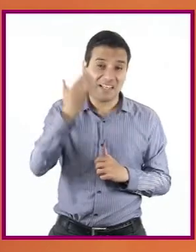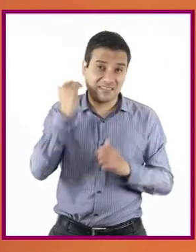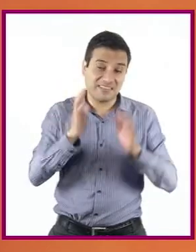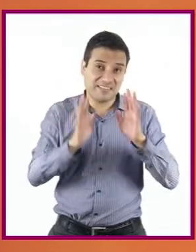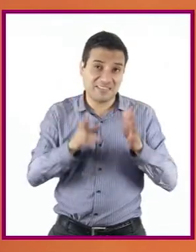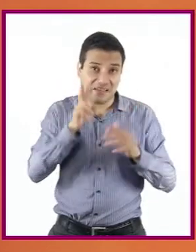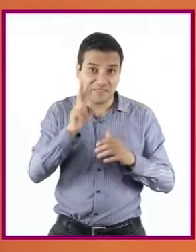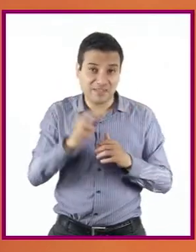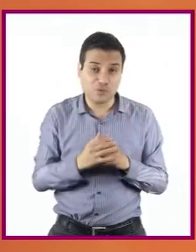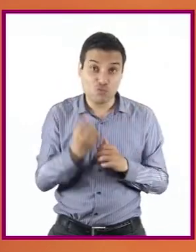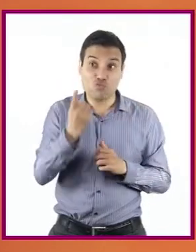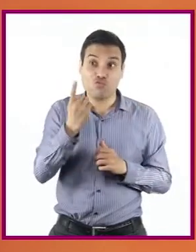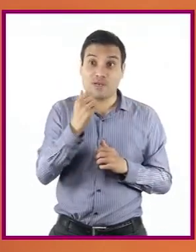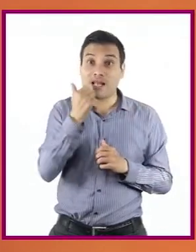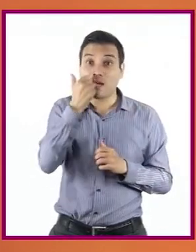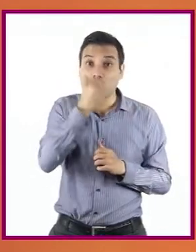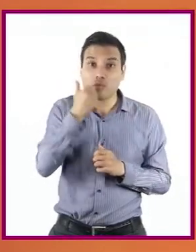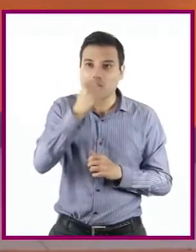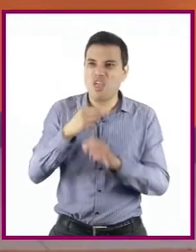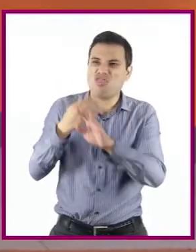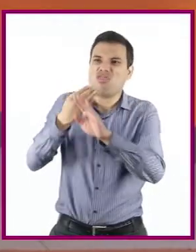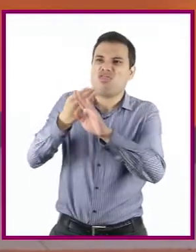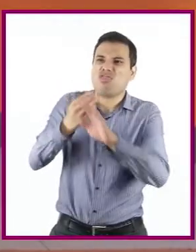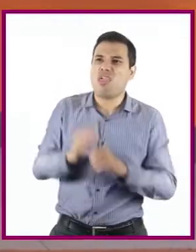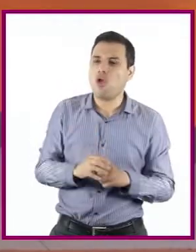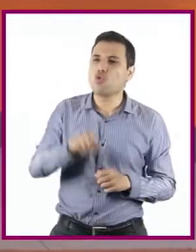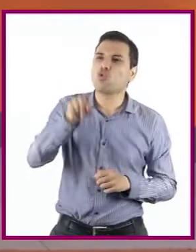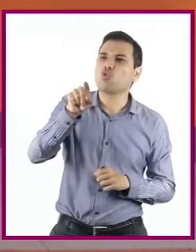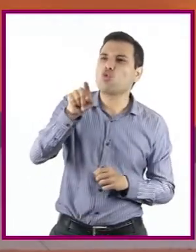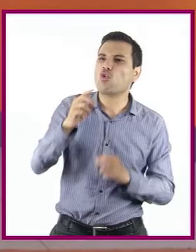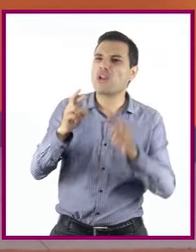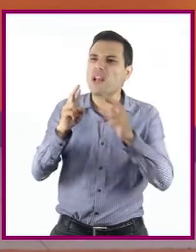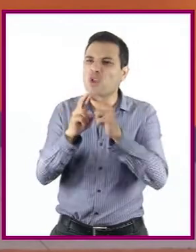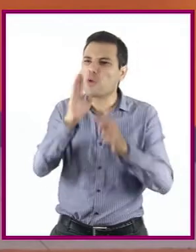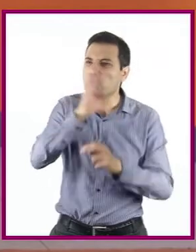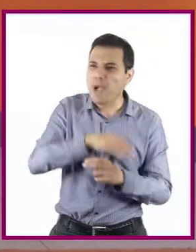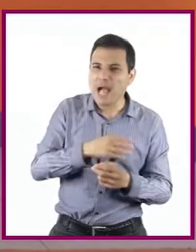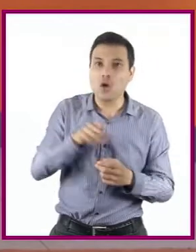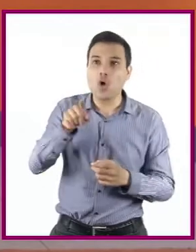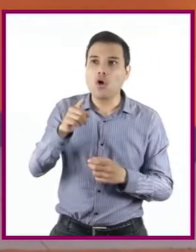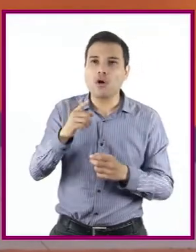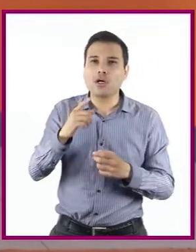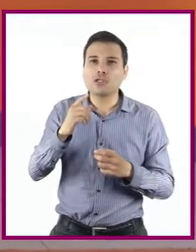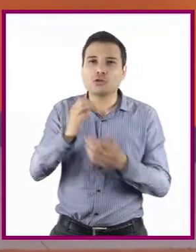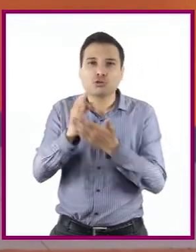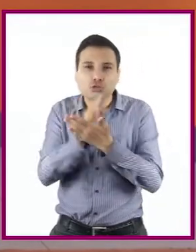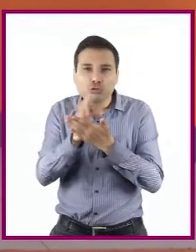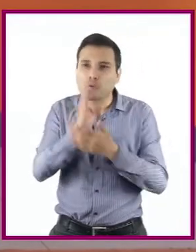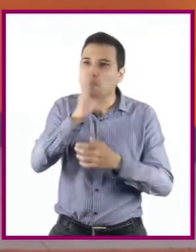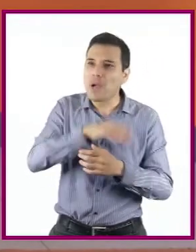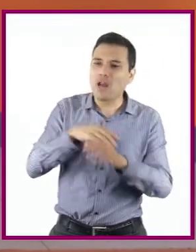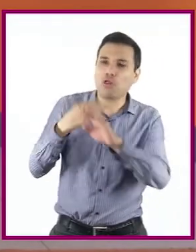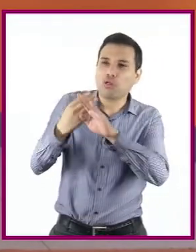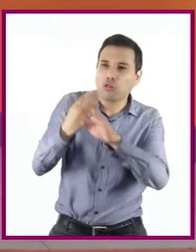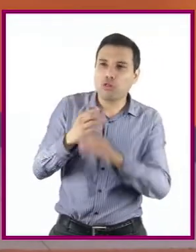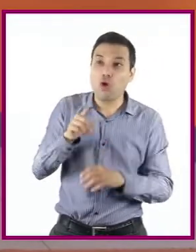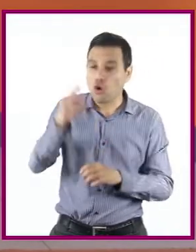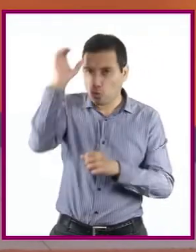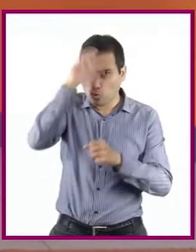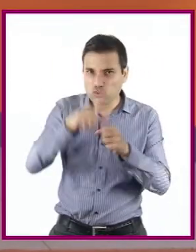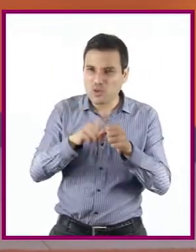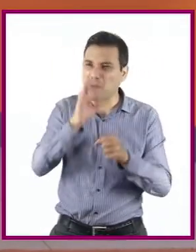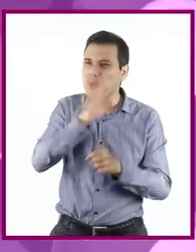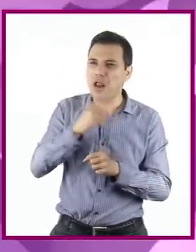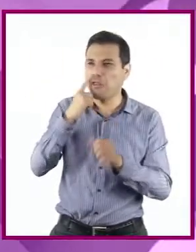cuando alguien es discriminado o discriminada por determinada religión, color de piel o pertenencia a una cultura que no es